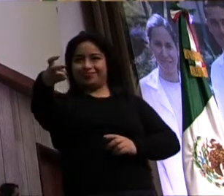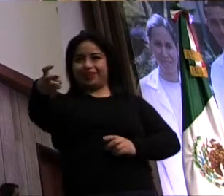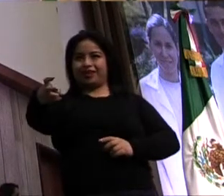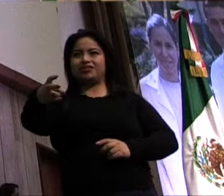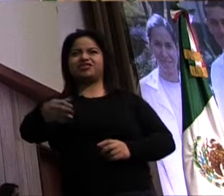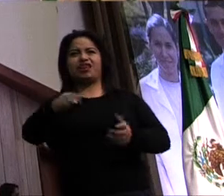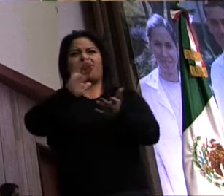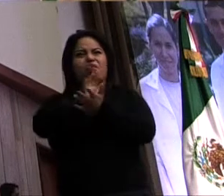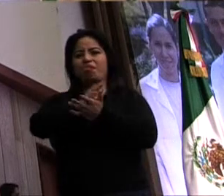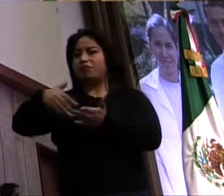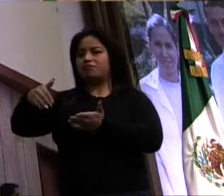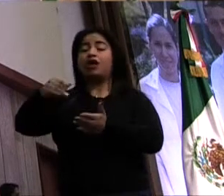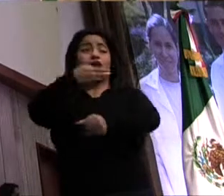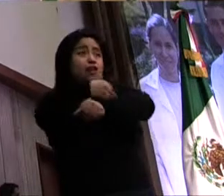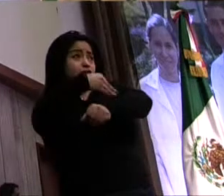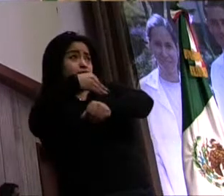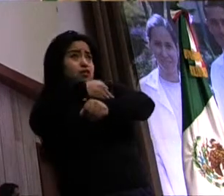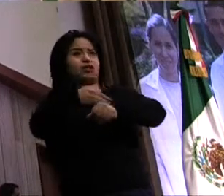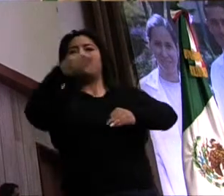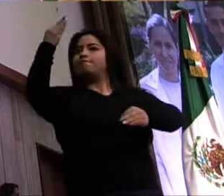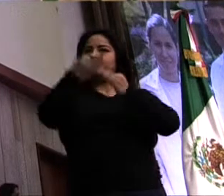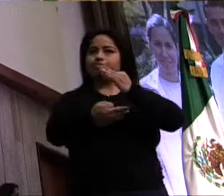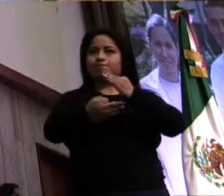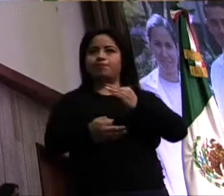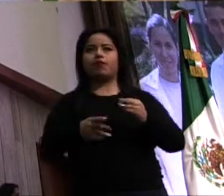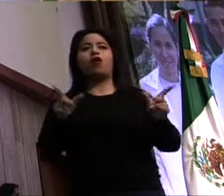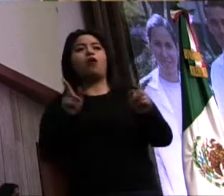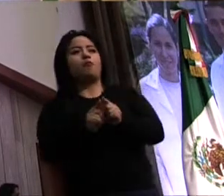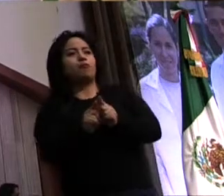trato esclavista al trabajo en el hogar terminará muy pronto.